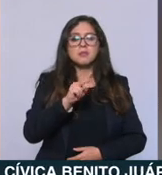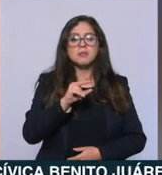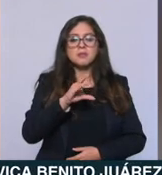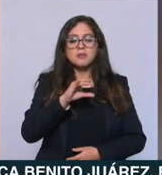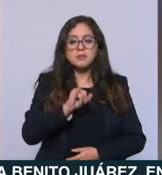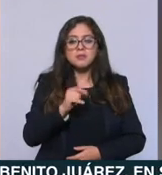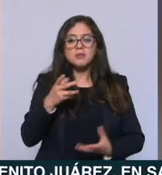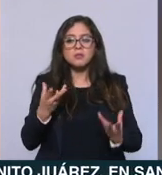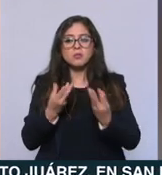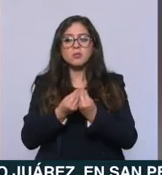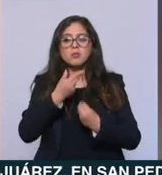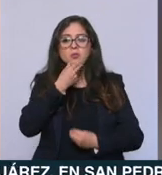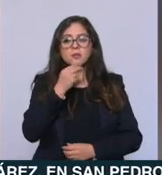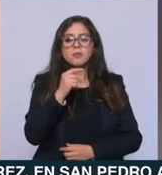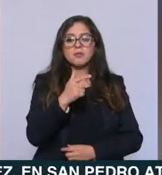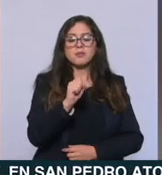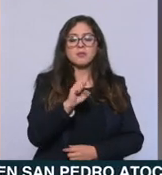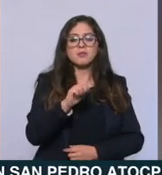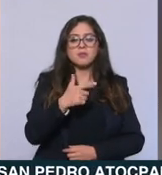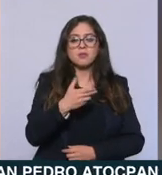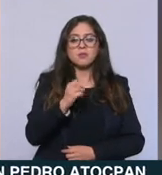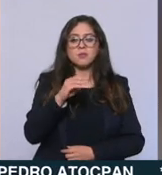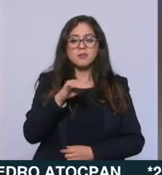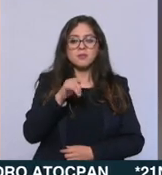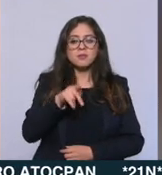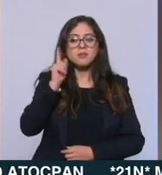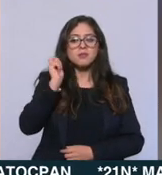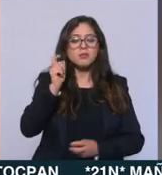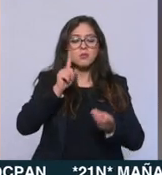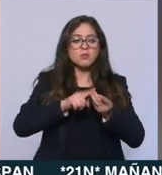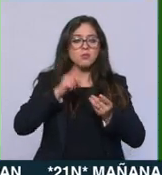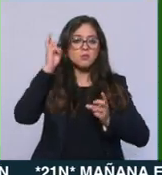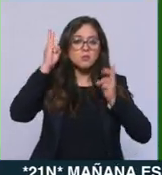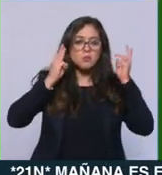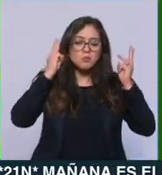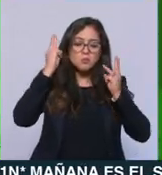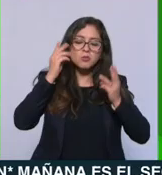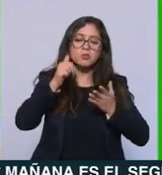junto a Sergio Meneses a las 15 horas en el Museo de la Ciudad de México.